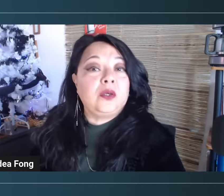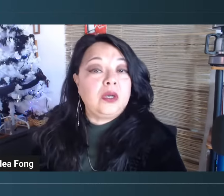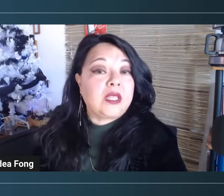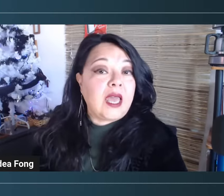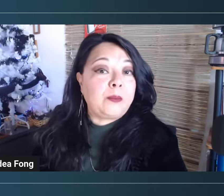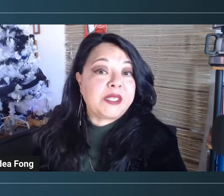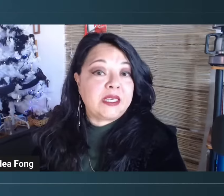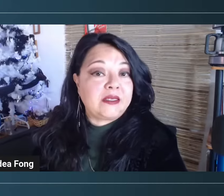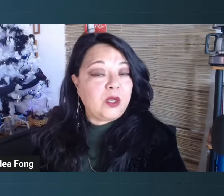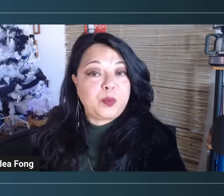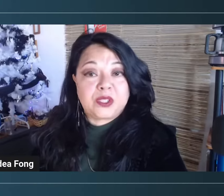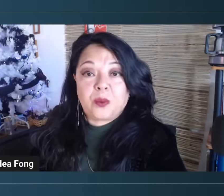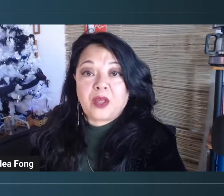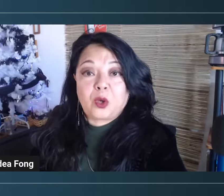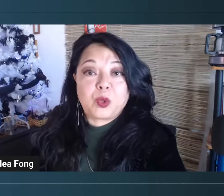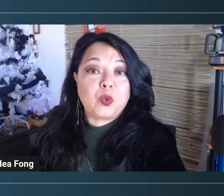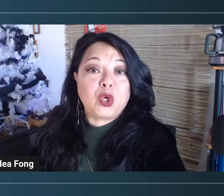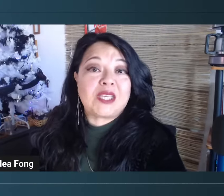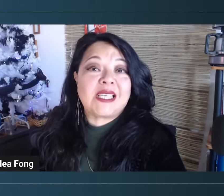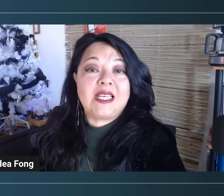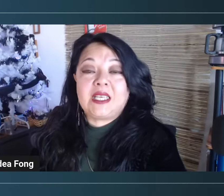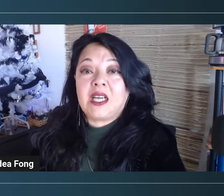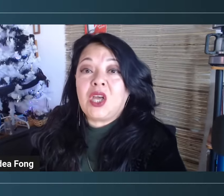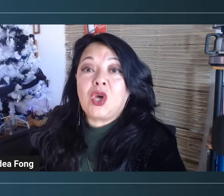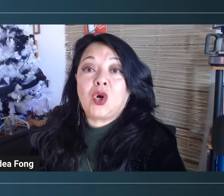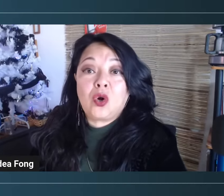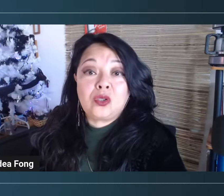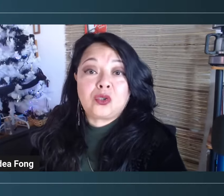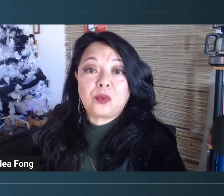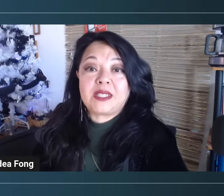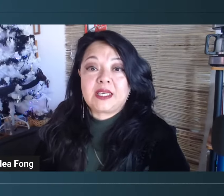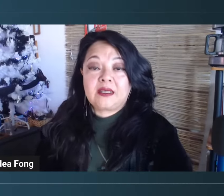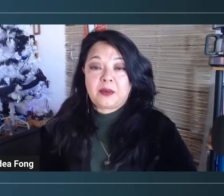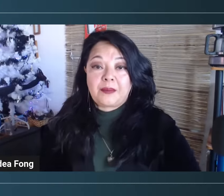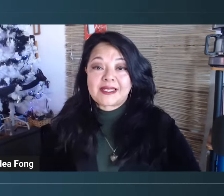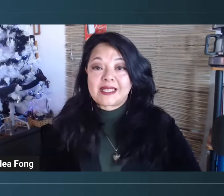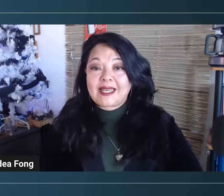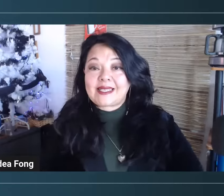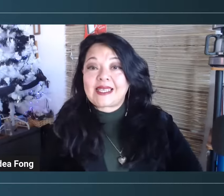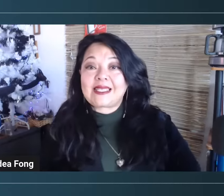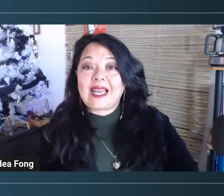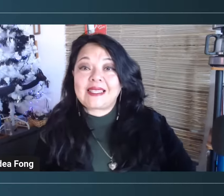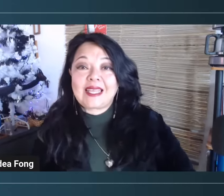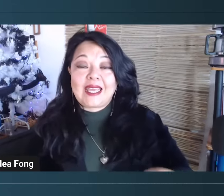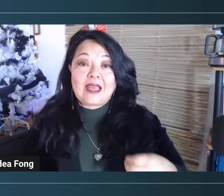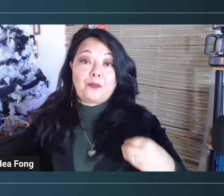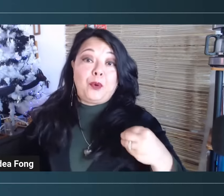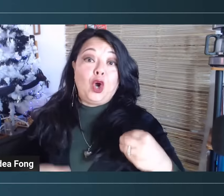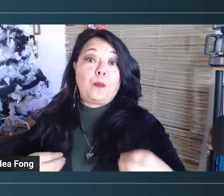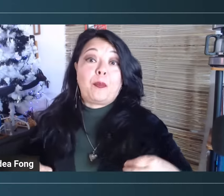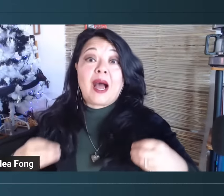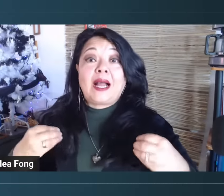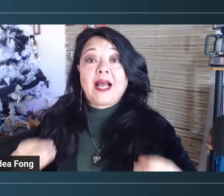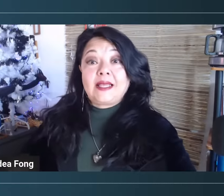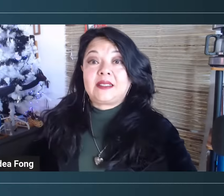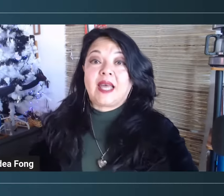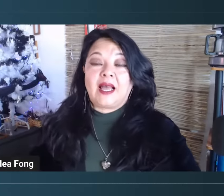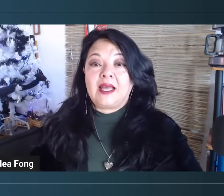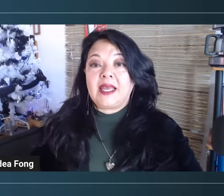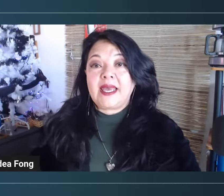este el presidente López Obrador volvió a salir con su bate de babas de que se trata de